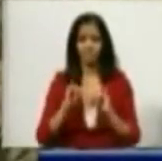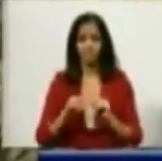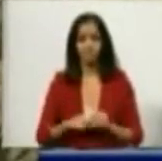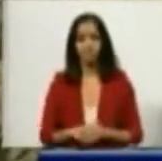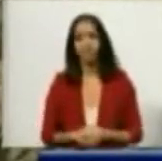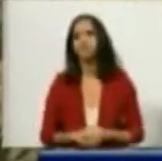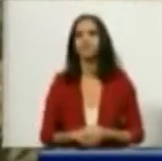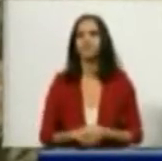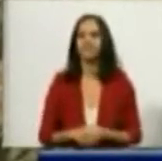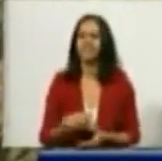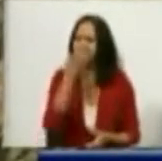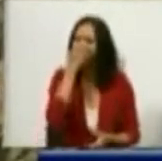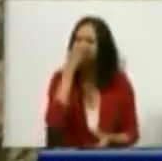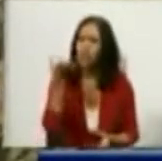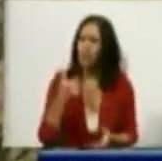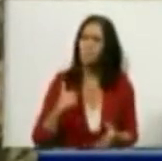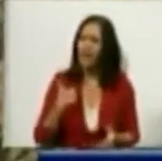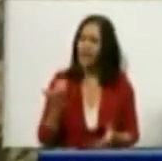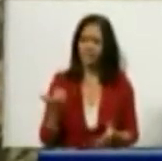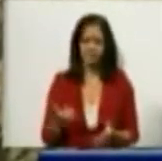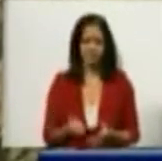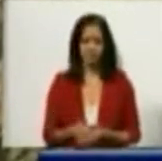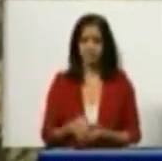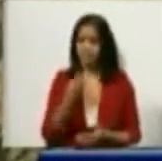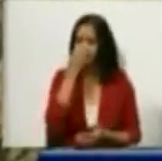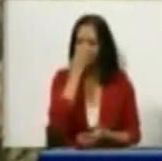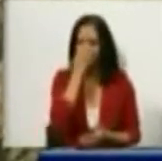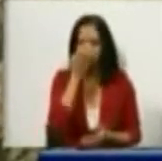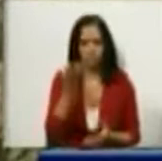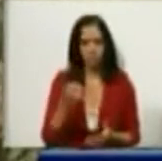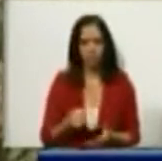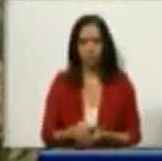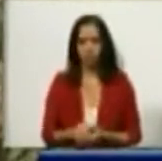ridículo macri ridículo